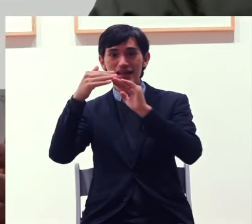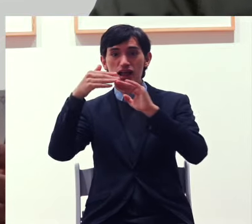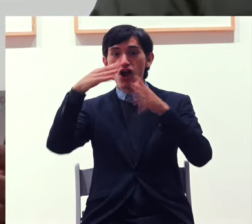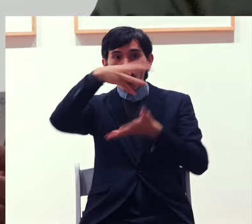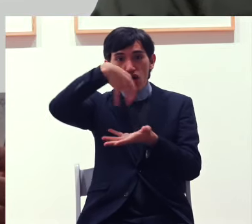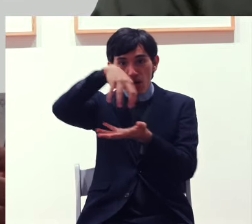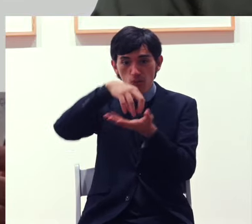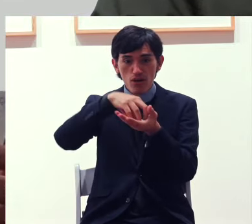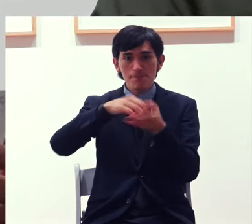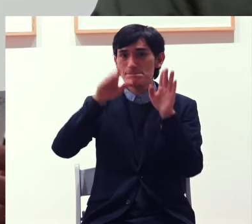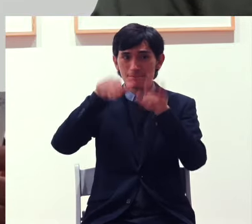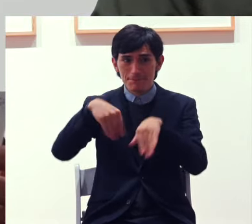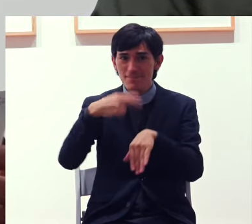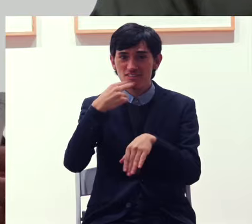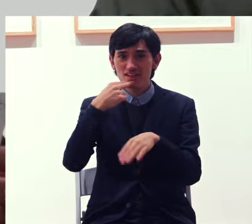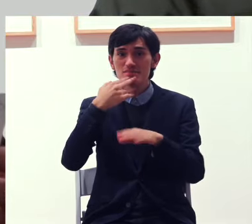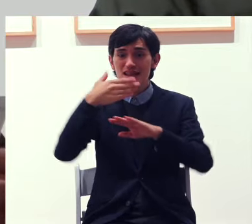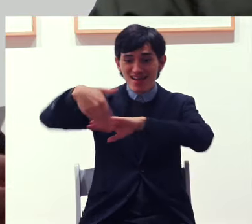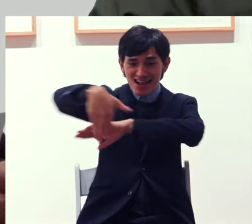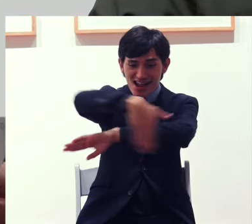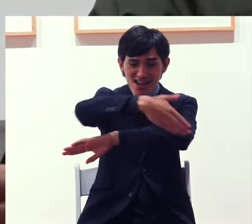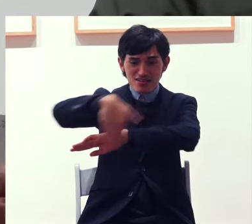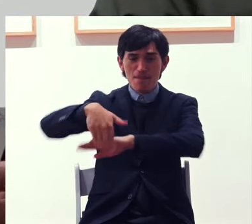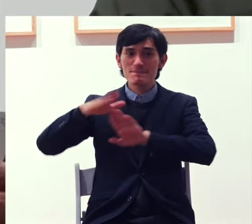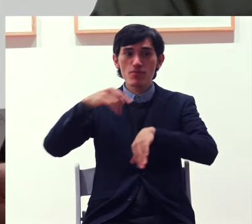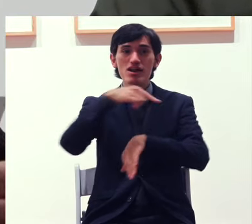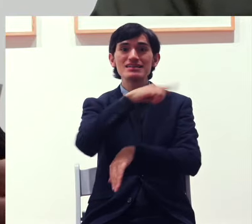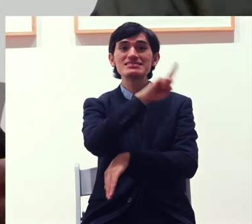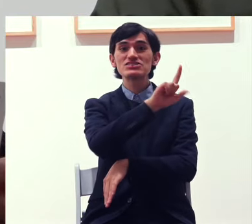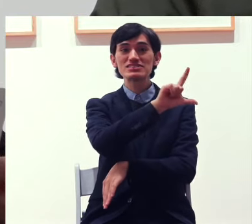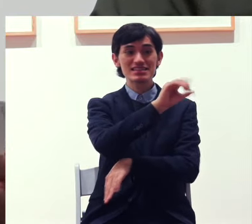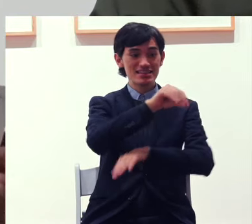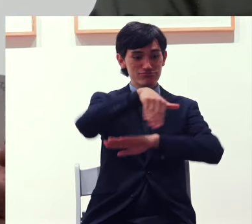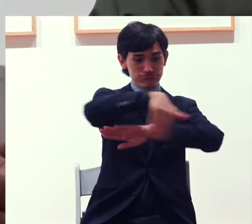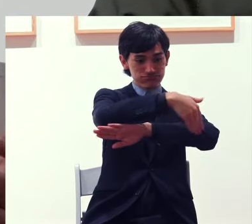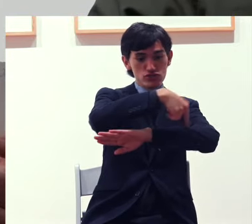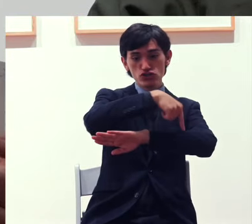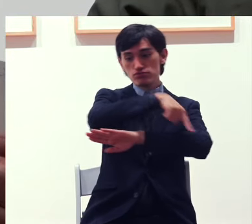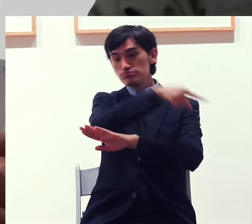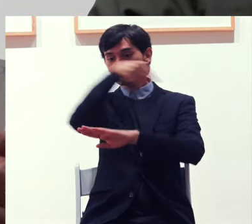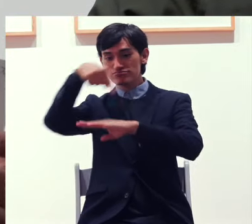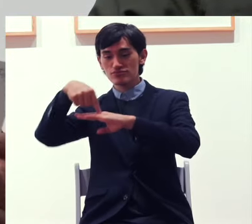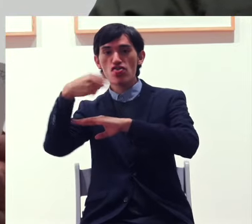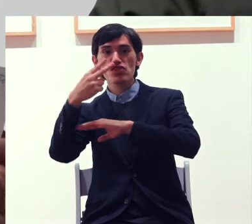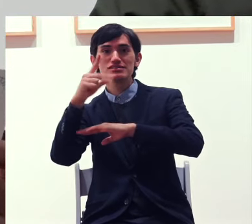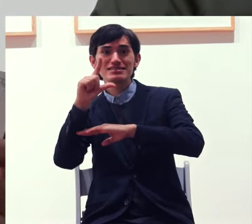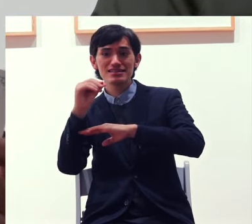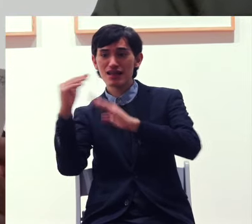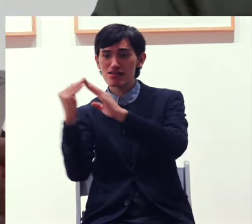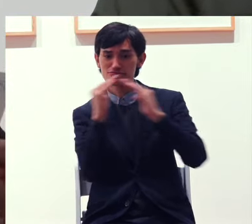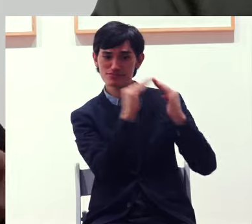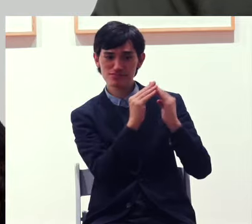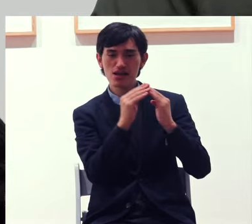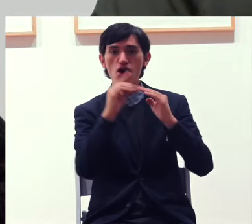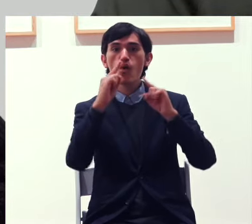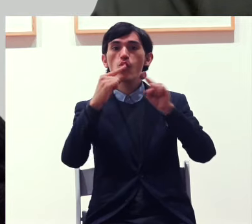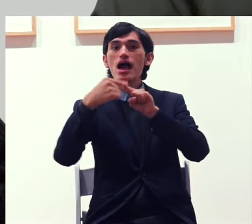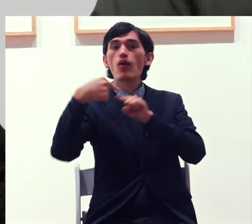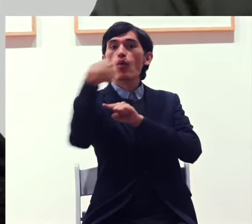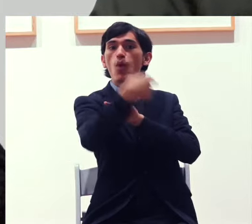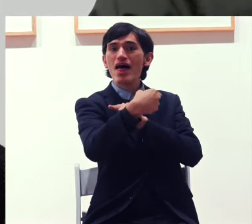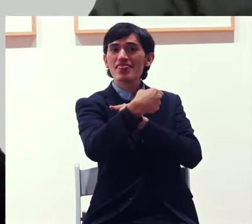la misma comuna y en la misma calle. Él vivía en el 170 de Bremen y yo en el 270, a una cuadra de distancia,